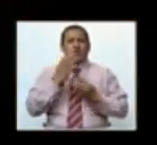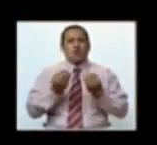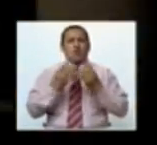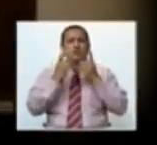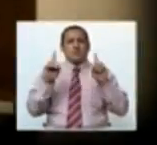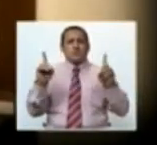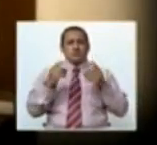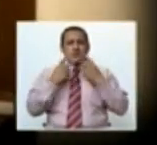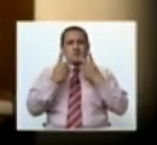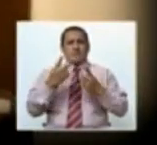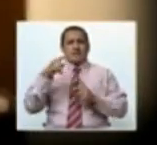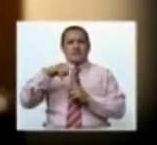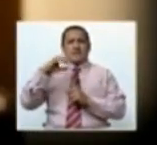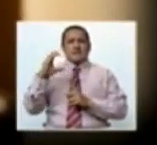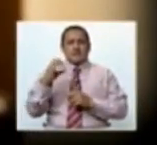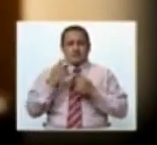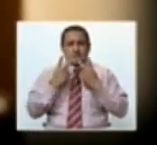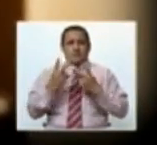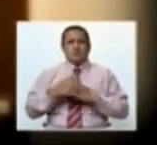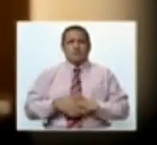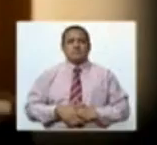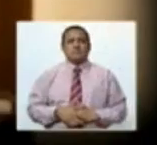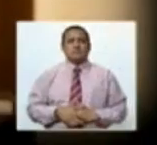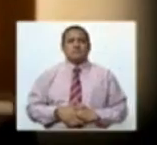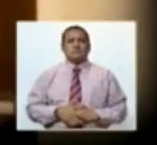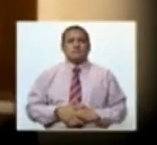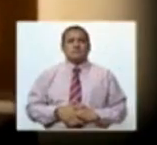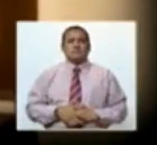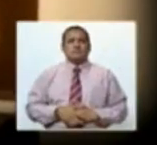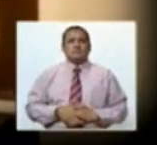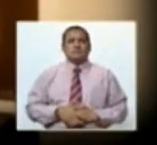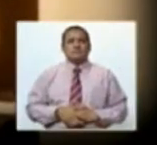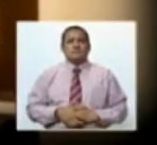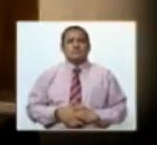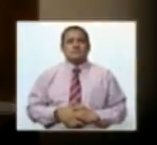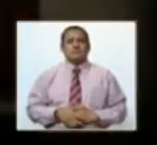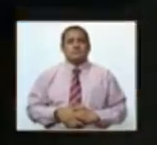un divorcio llegó hasta el Tribunal Constitucional.